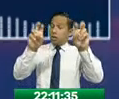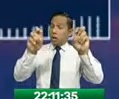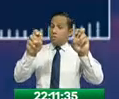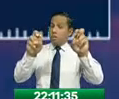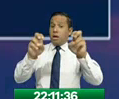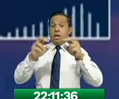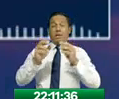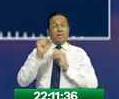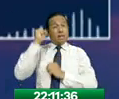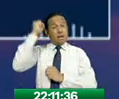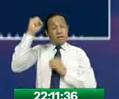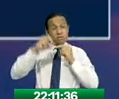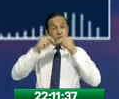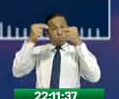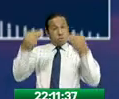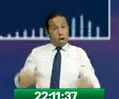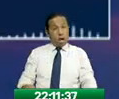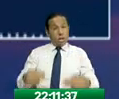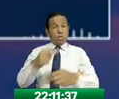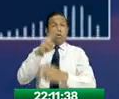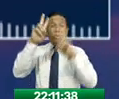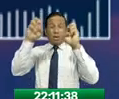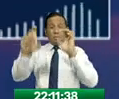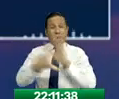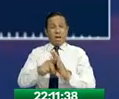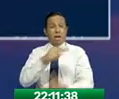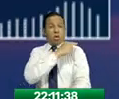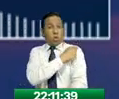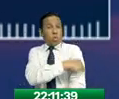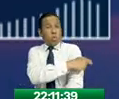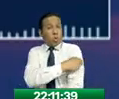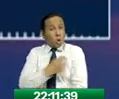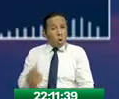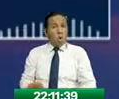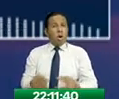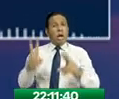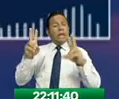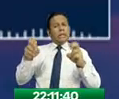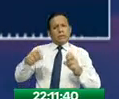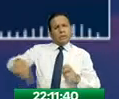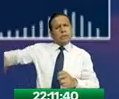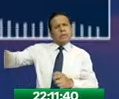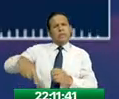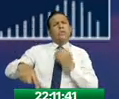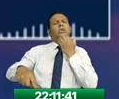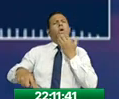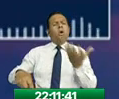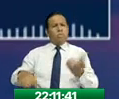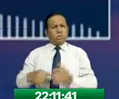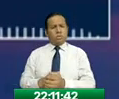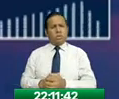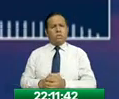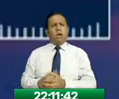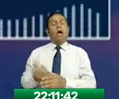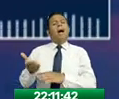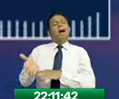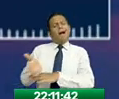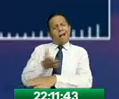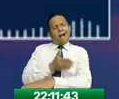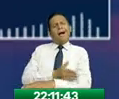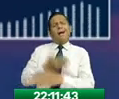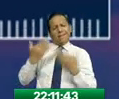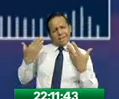Cruz Roja Internacional. Lo que se ha hecho por parte del Ministerio de Defensa es una actualización de lo que ya